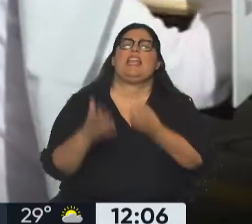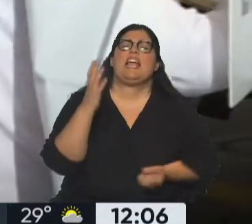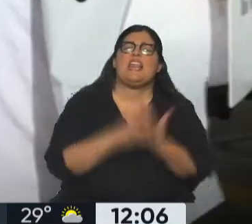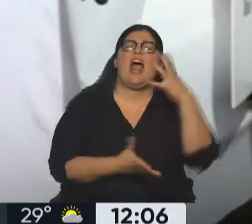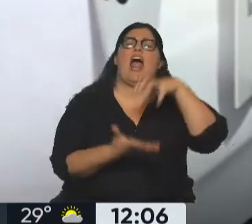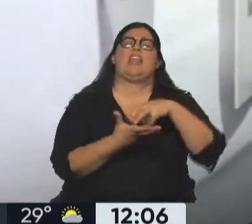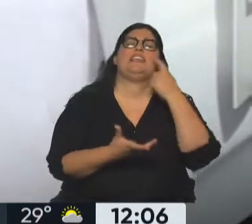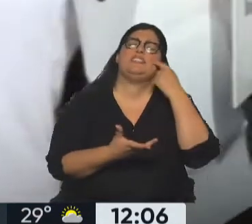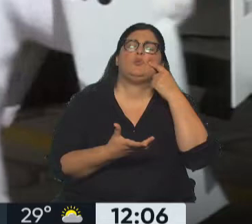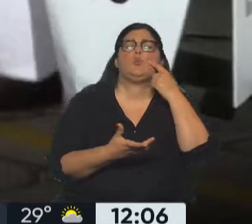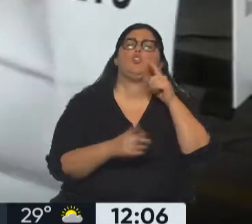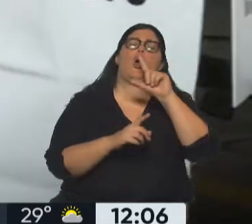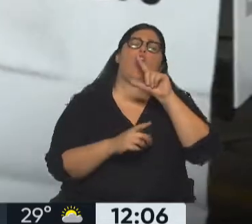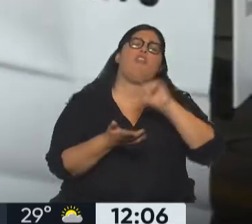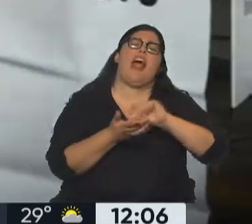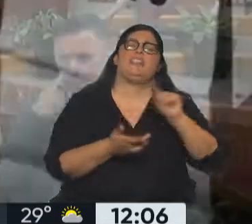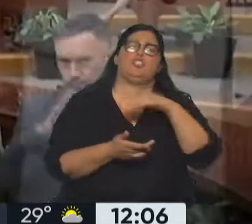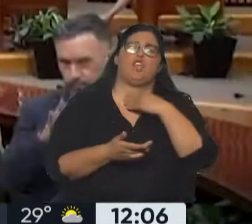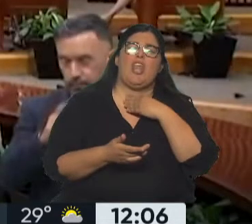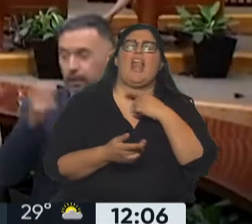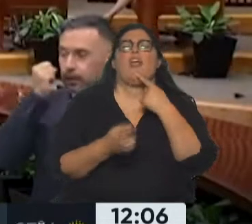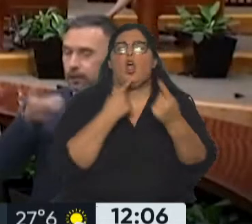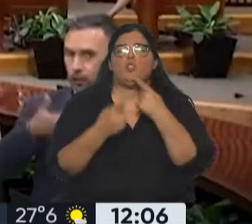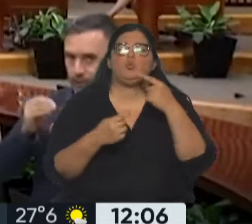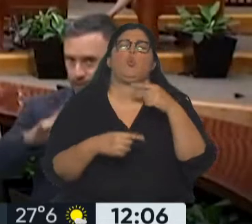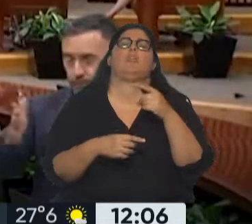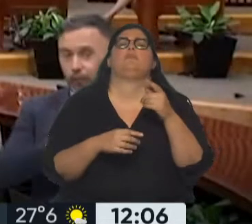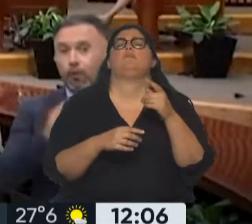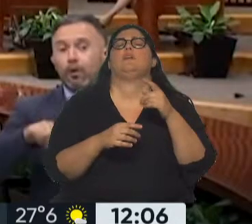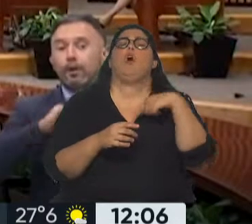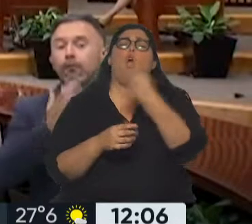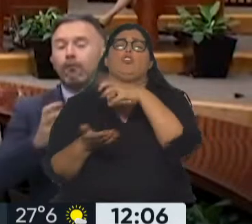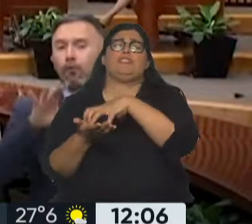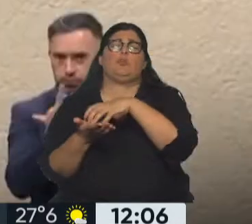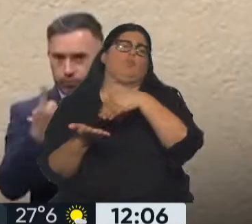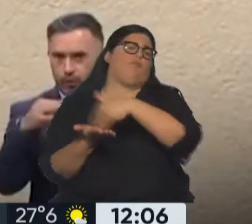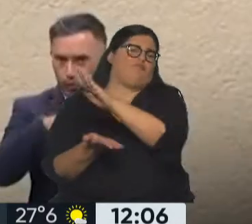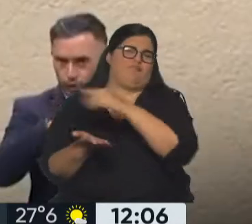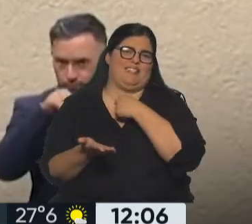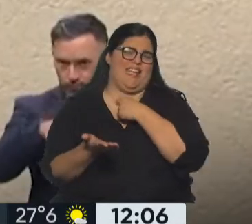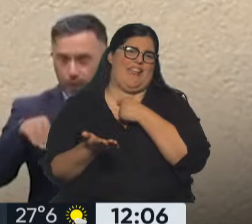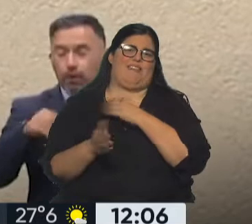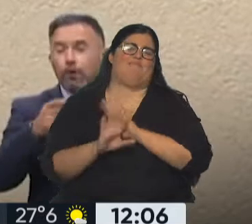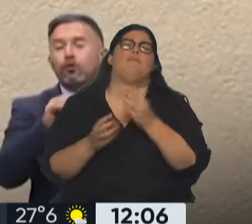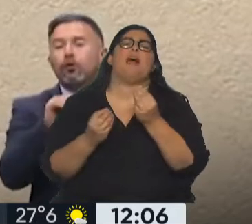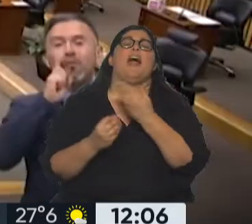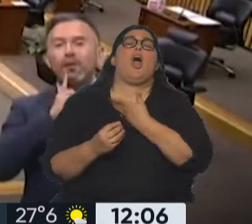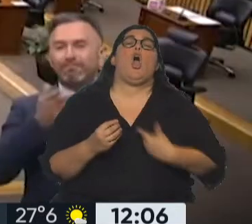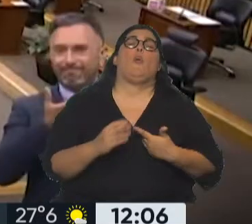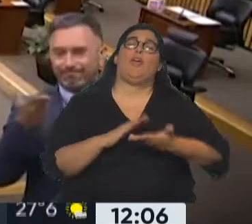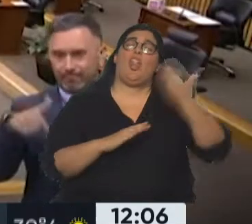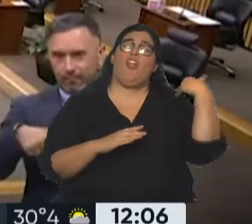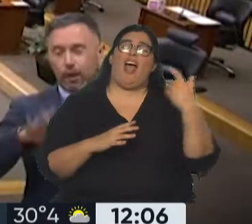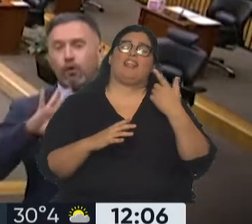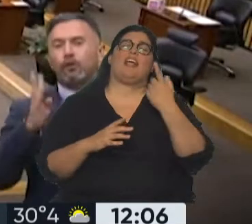y Consultas para sustituir al Instituto Nacional Electoral, creado en 1996 para quitarle al gobierno de turno el control de